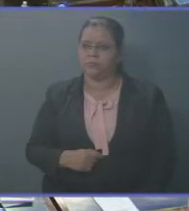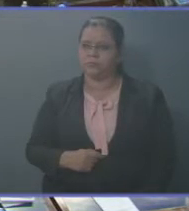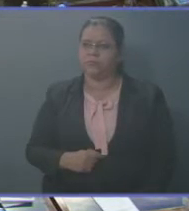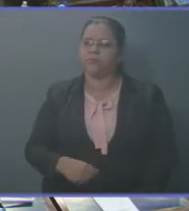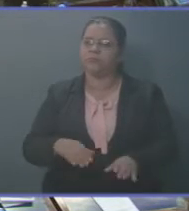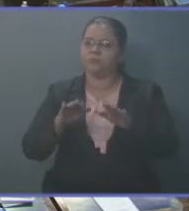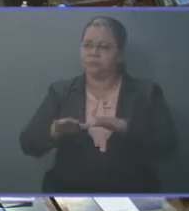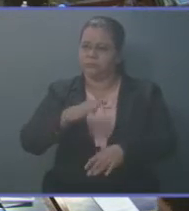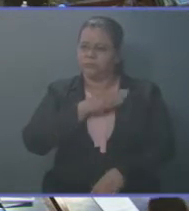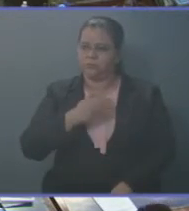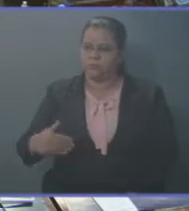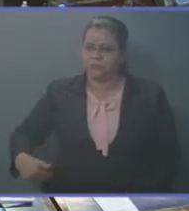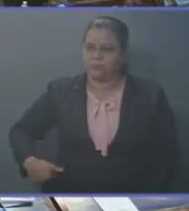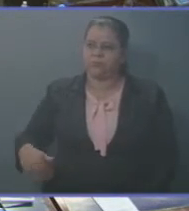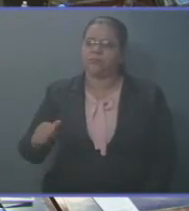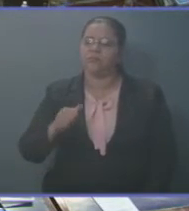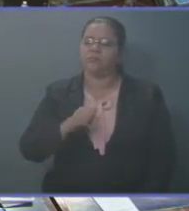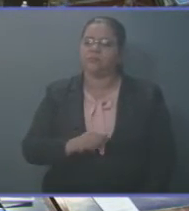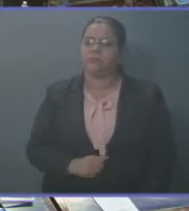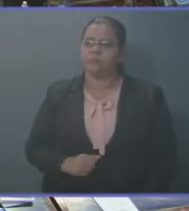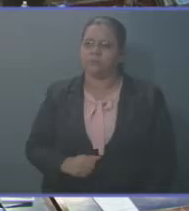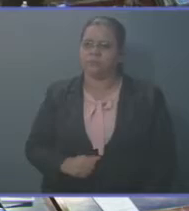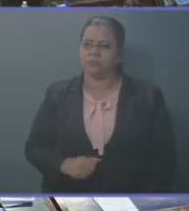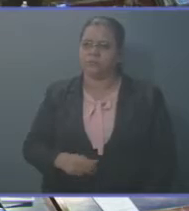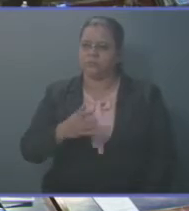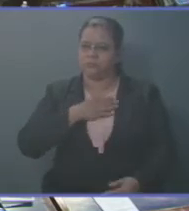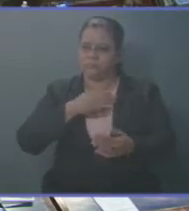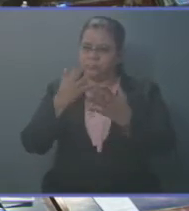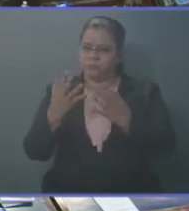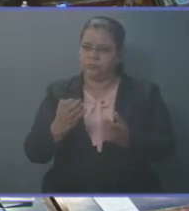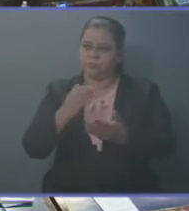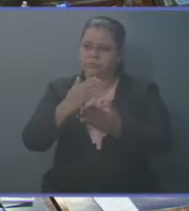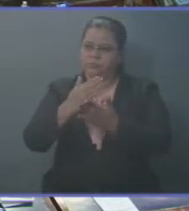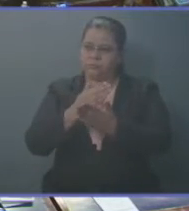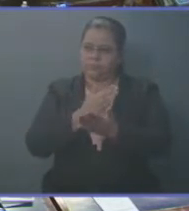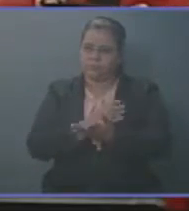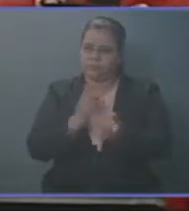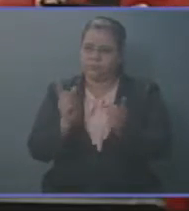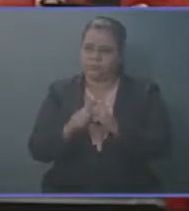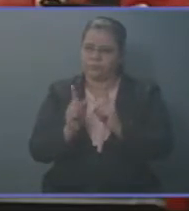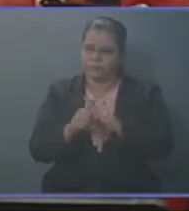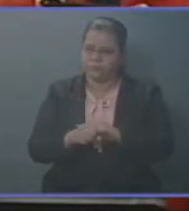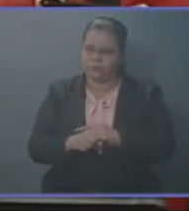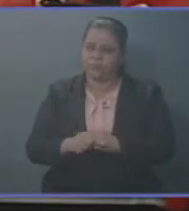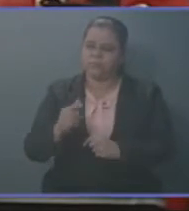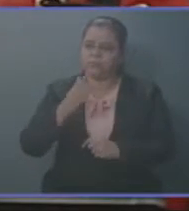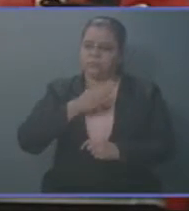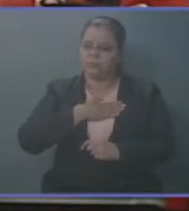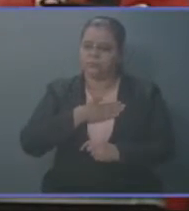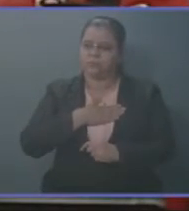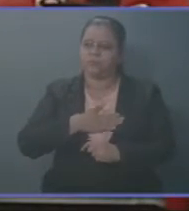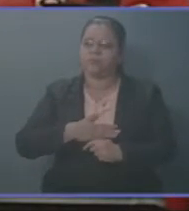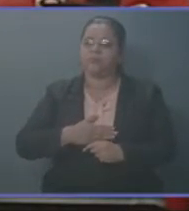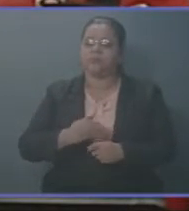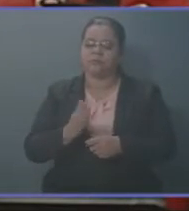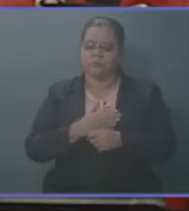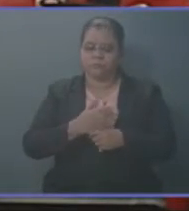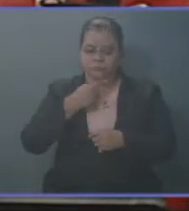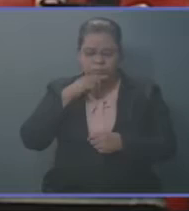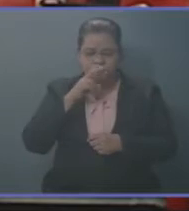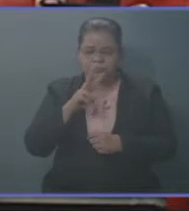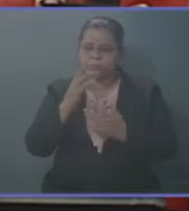Muchas gracias, presidente. Quería pedir modificación de agenda en nombre del Grupo Parlamentario FMLN